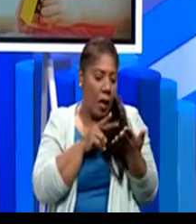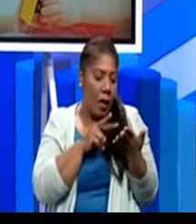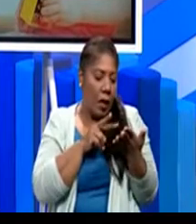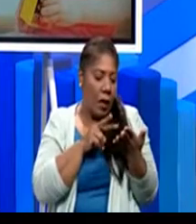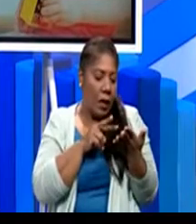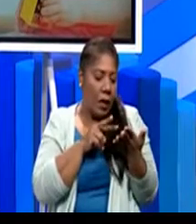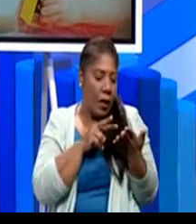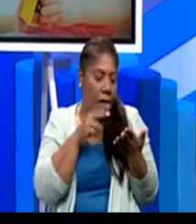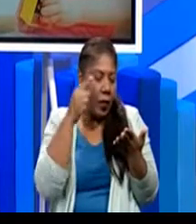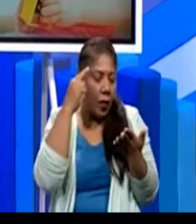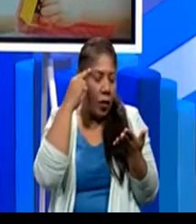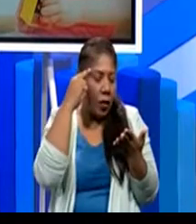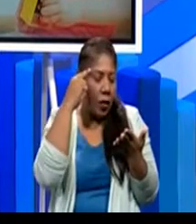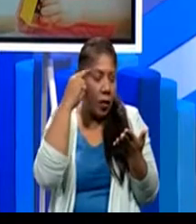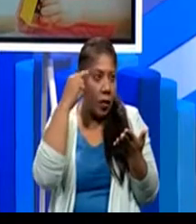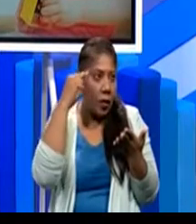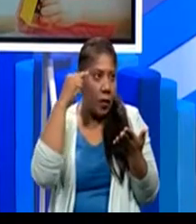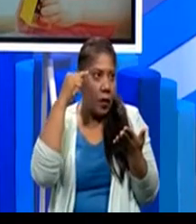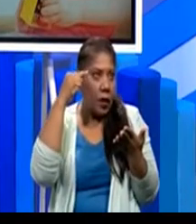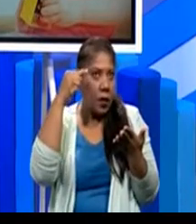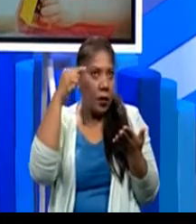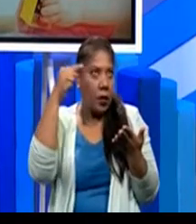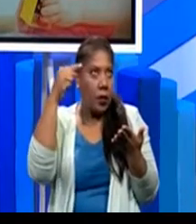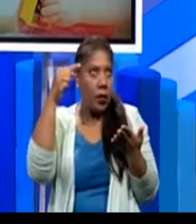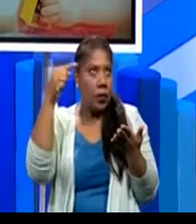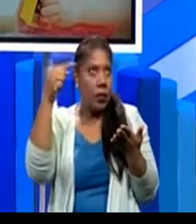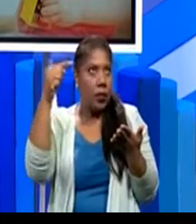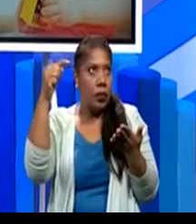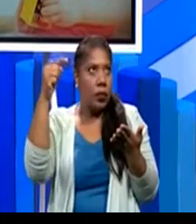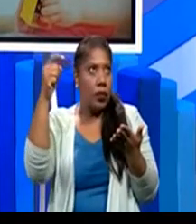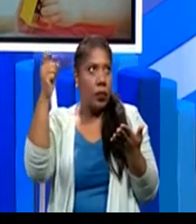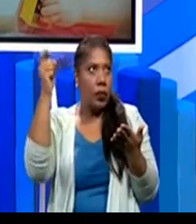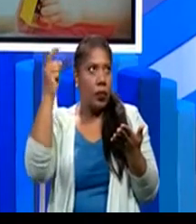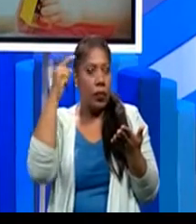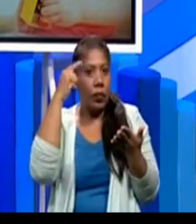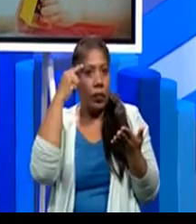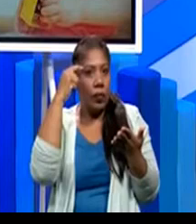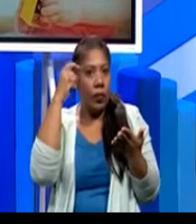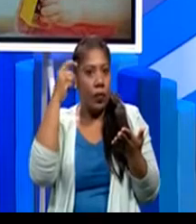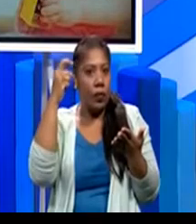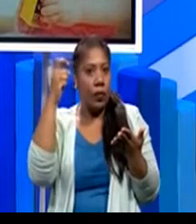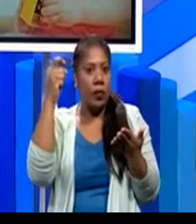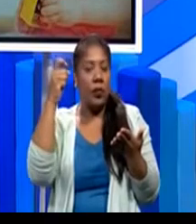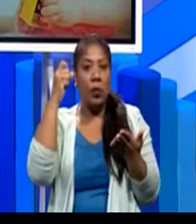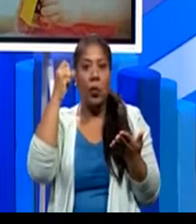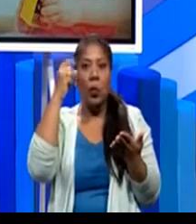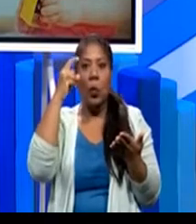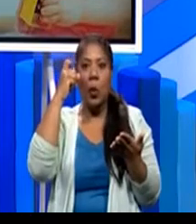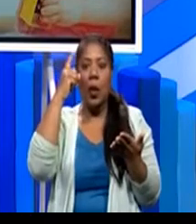te remonta al campo y tú empiezas a leer y te dice,